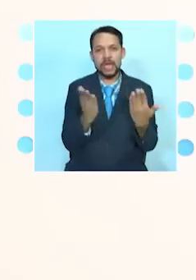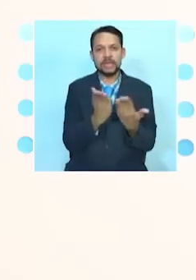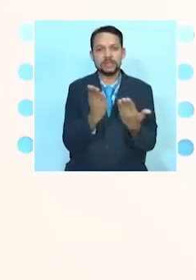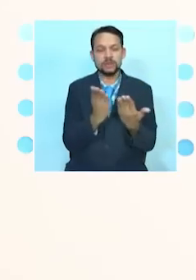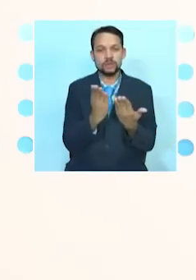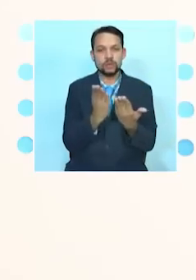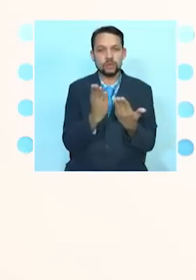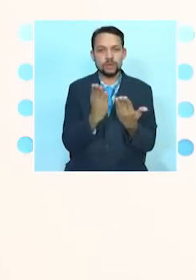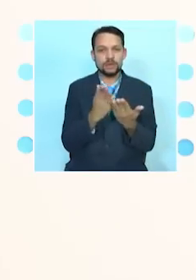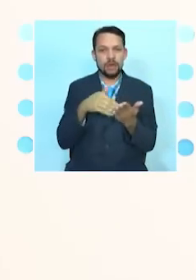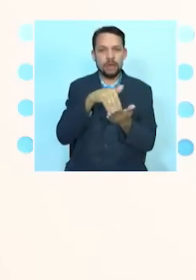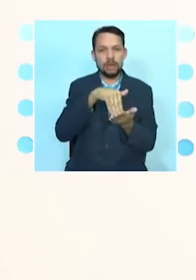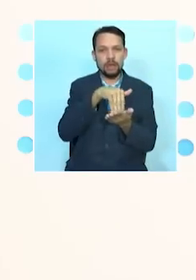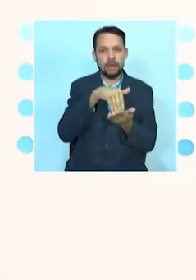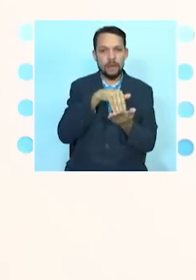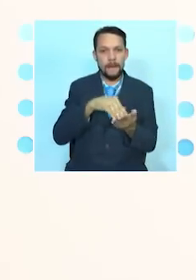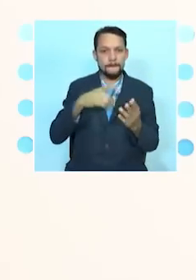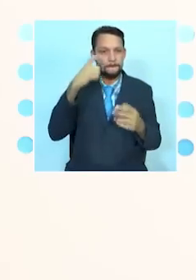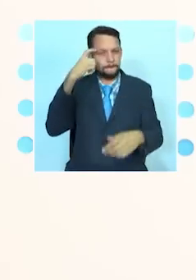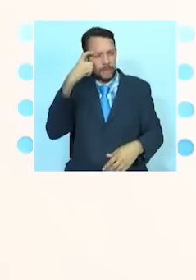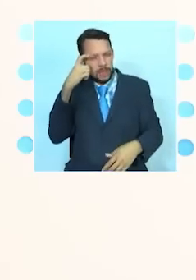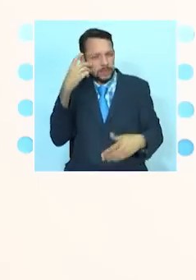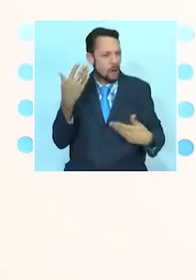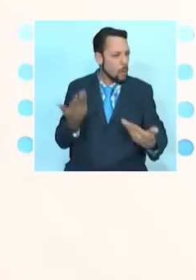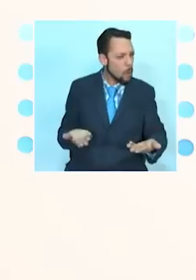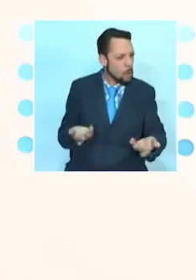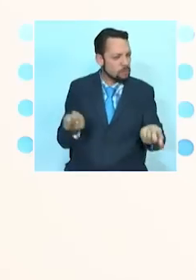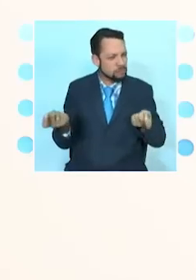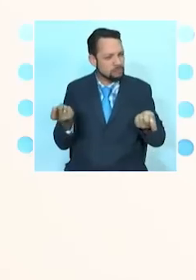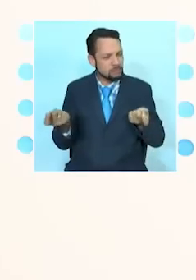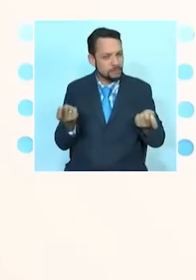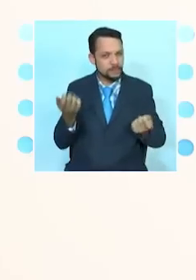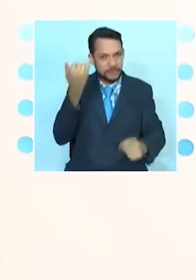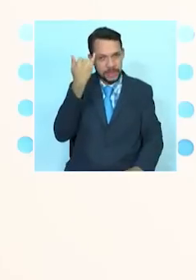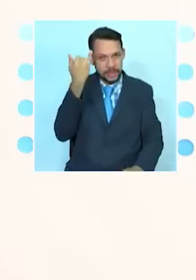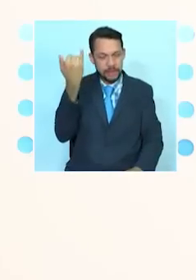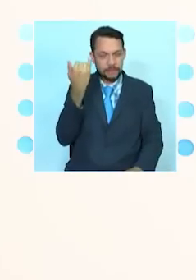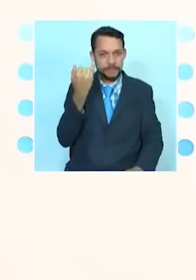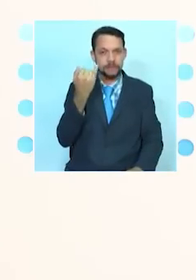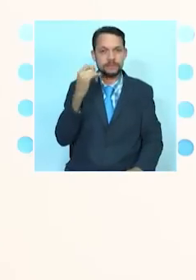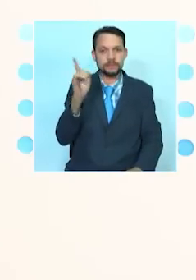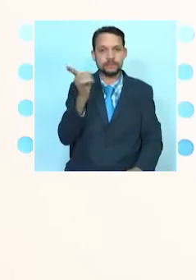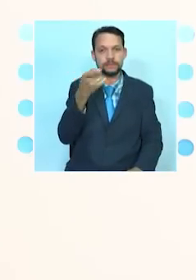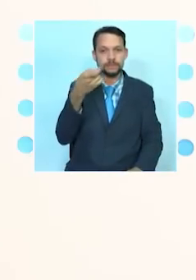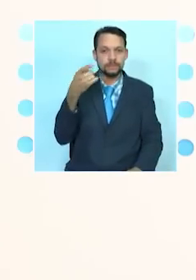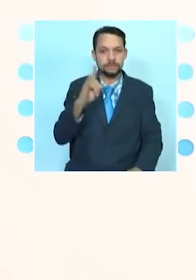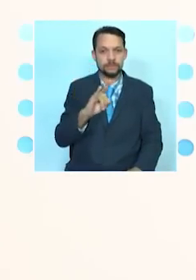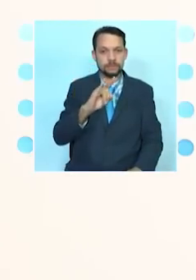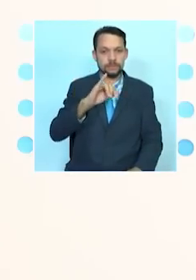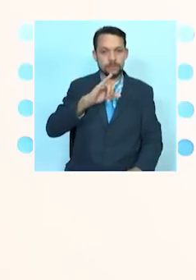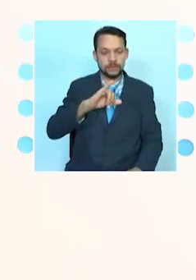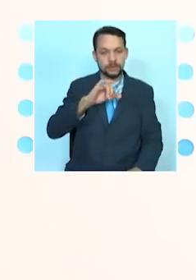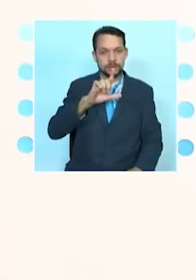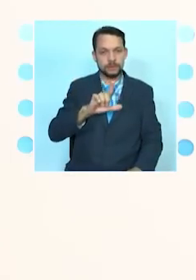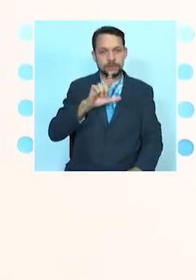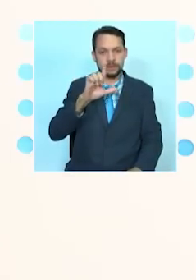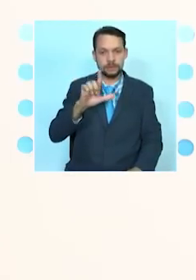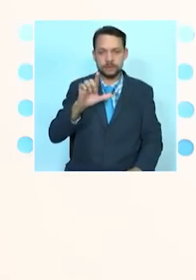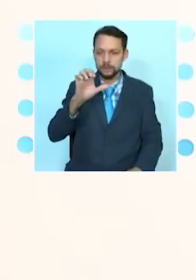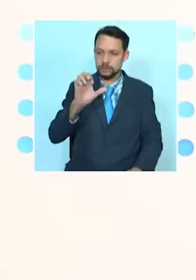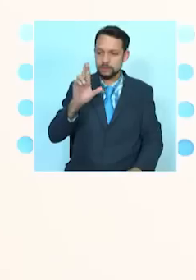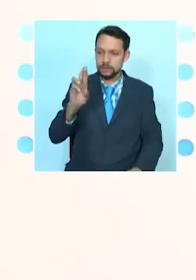educación colapso mental escrito por el doctor Guillermo rojas quiceno hermano del drct Jorge Enrique